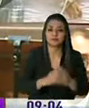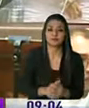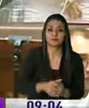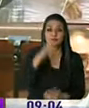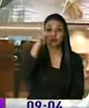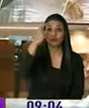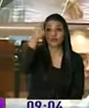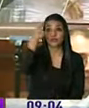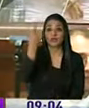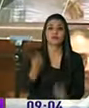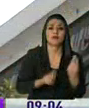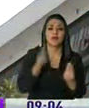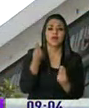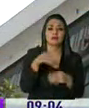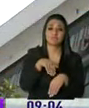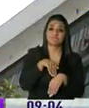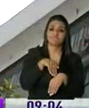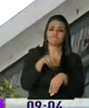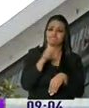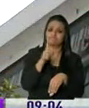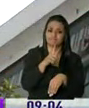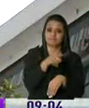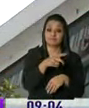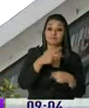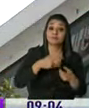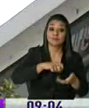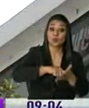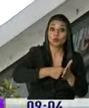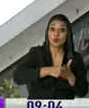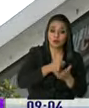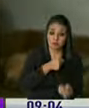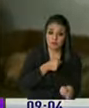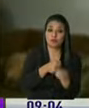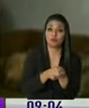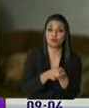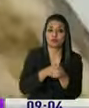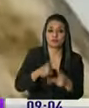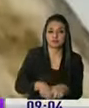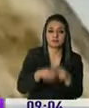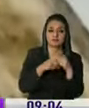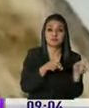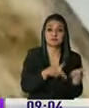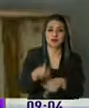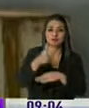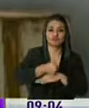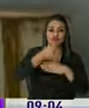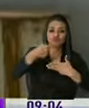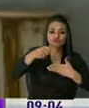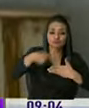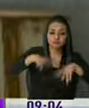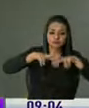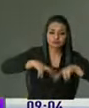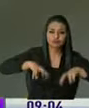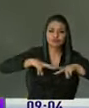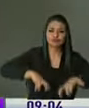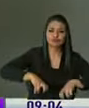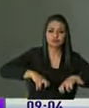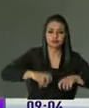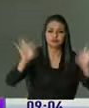no quiere quedarse cruzado de brazos y con el apoyo de la Contraloría General del Estado iniciará una auditoría en los proyectos